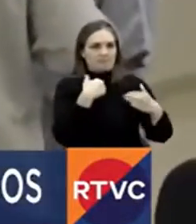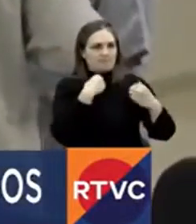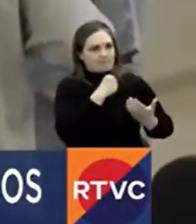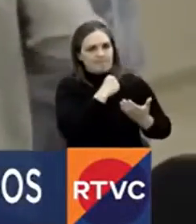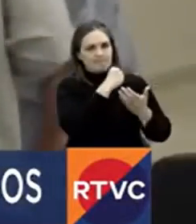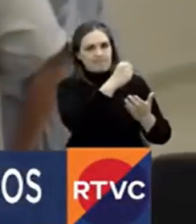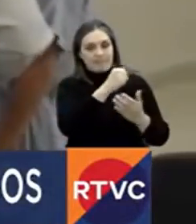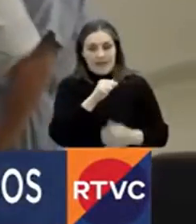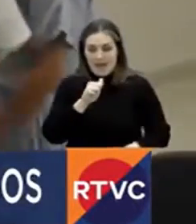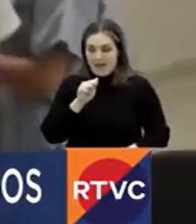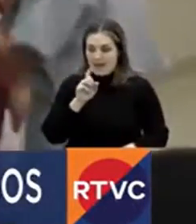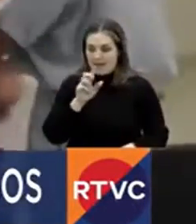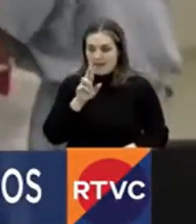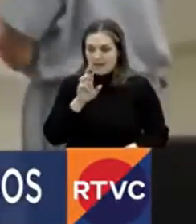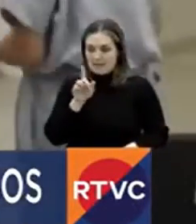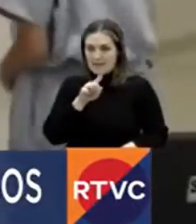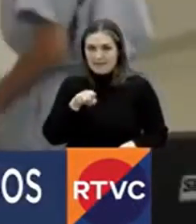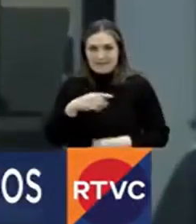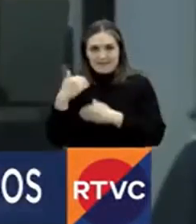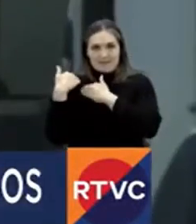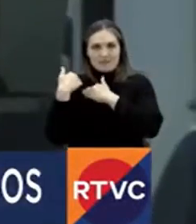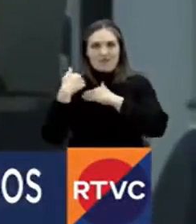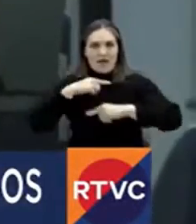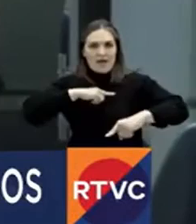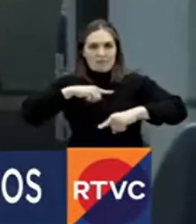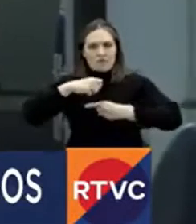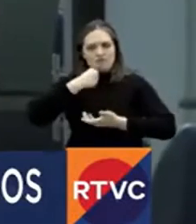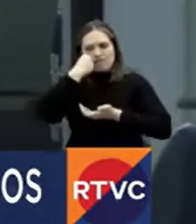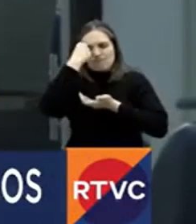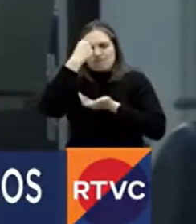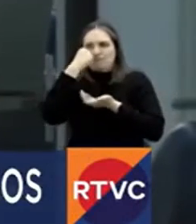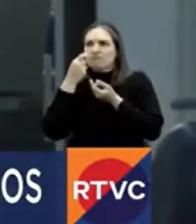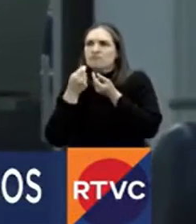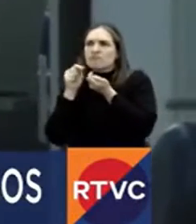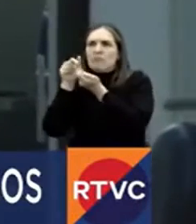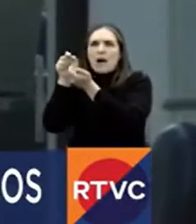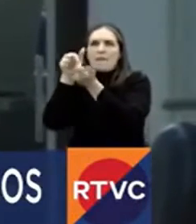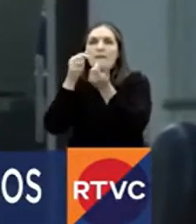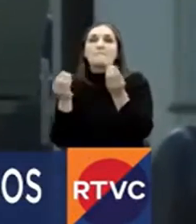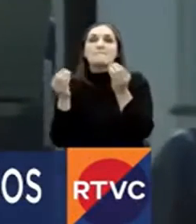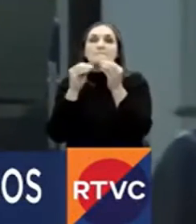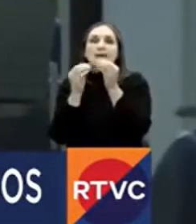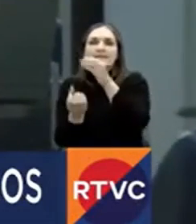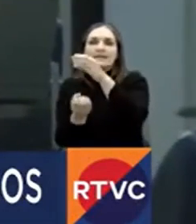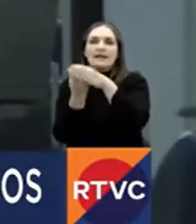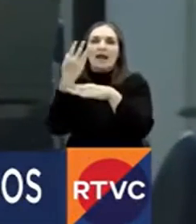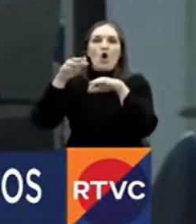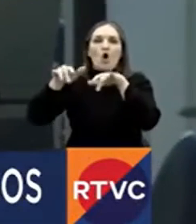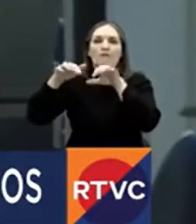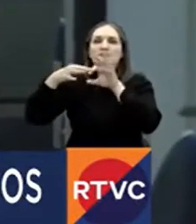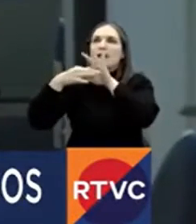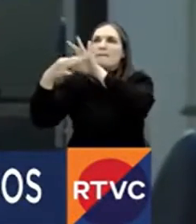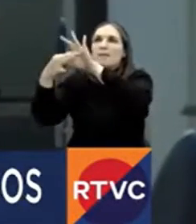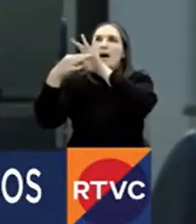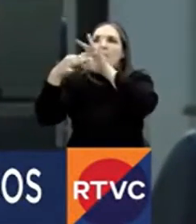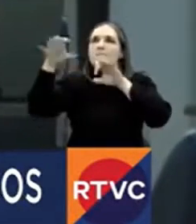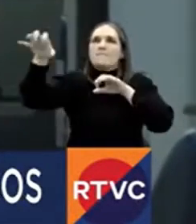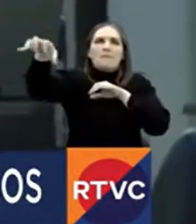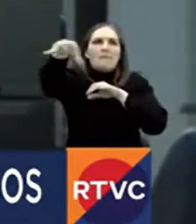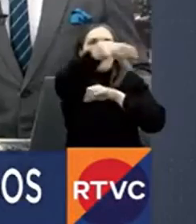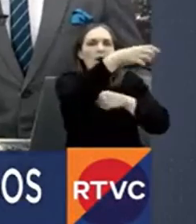girará los recursos basados en un régimen tarifario único y abrirá oficinas en todas las regiones del país para garantizar el óptimo manejo de los